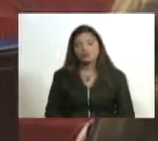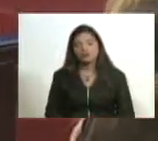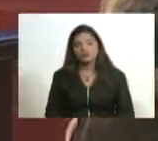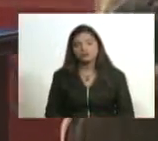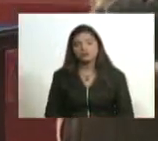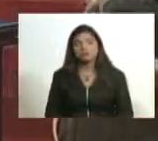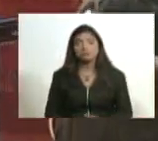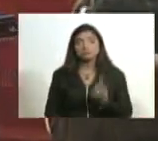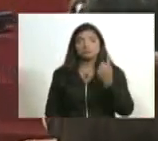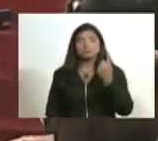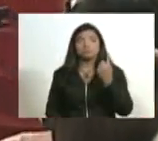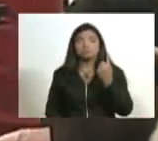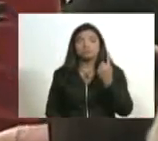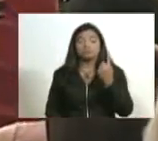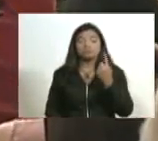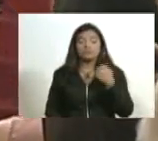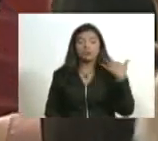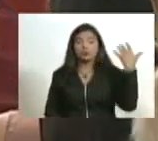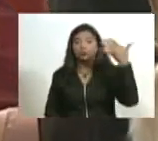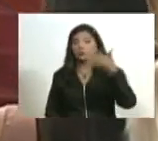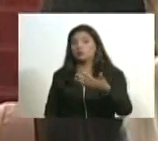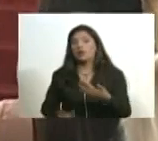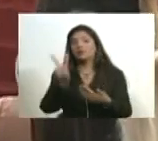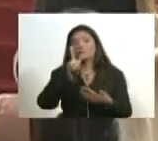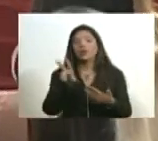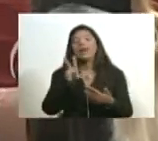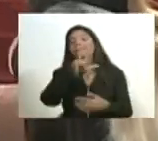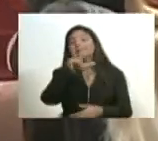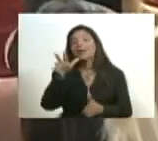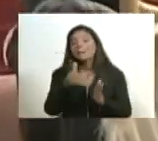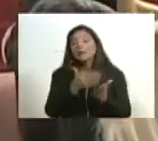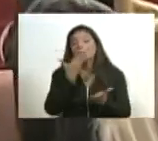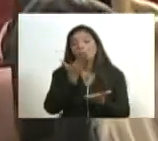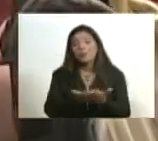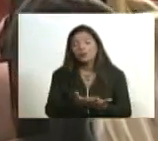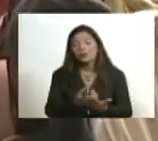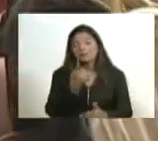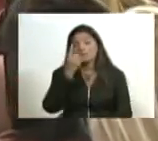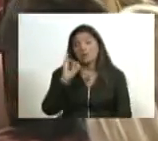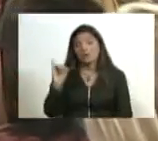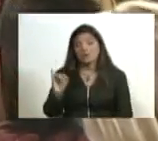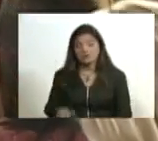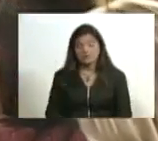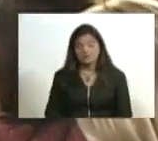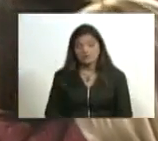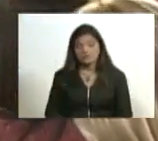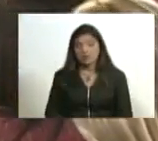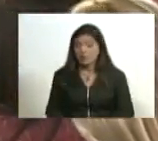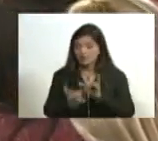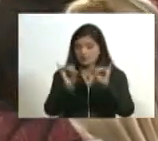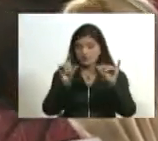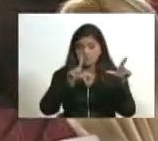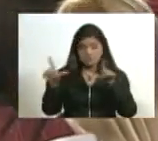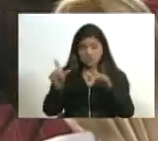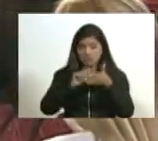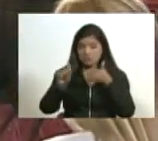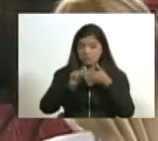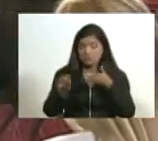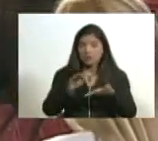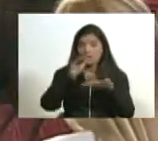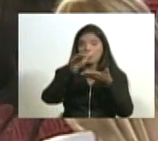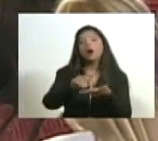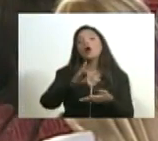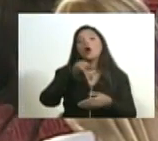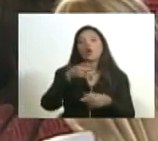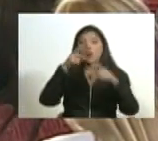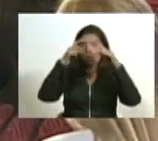Primera vez en la historia legislativa del país, 33.000 propuestas. Y cuando terminamos la Constitución, Julio